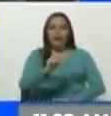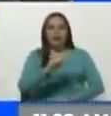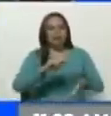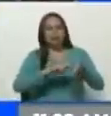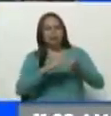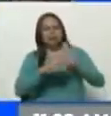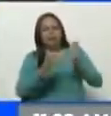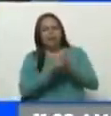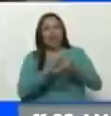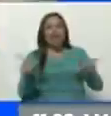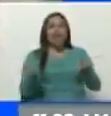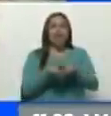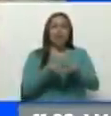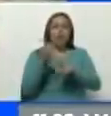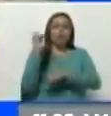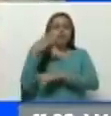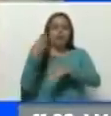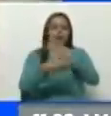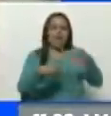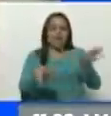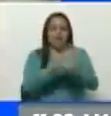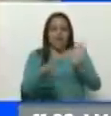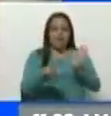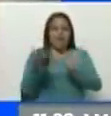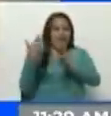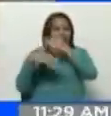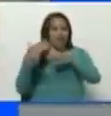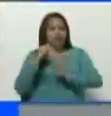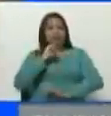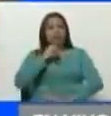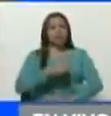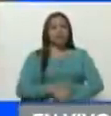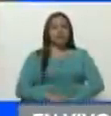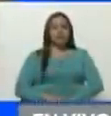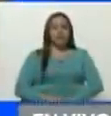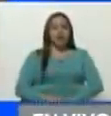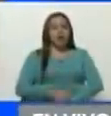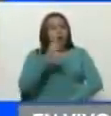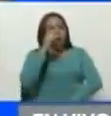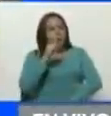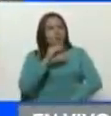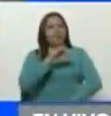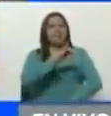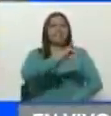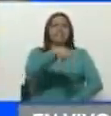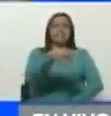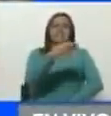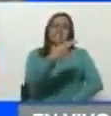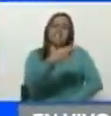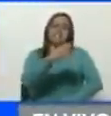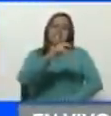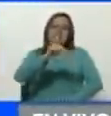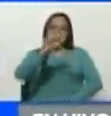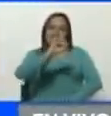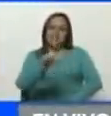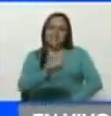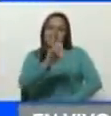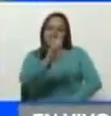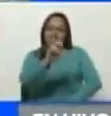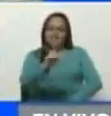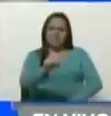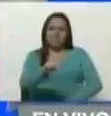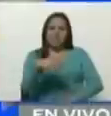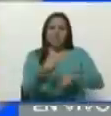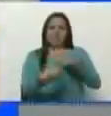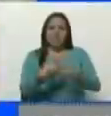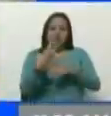Soviética, también se puso contra ella, Boris Yeltsin tuvo un recurso muy sencillo: provocó un incidente